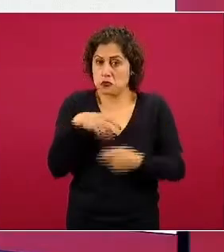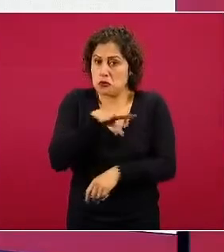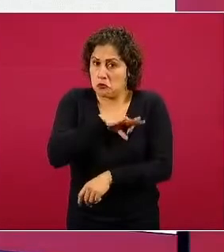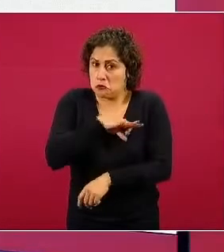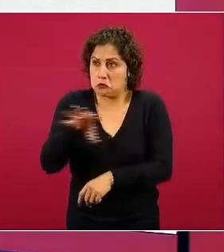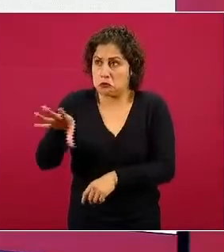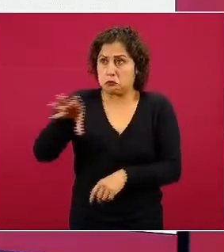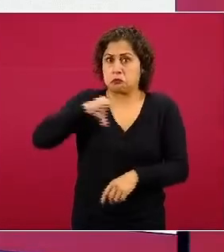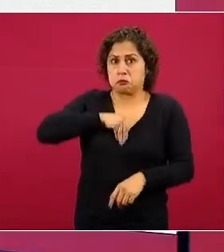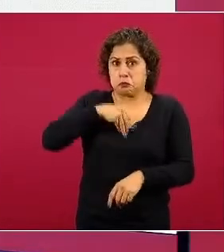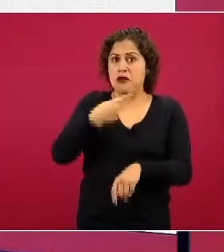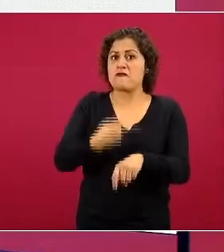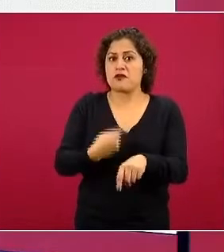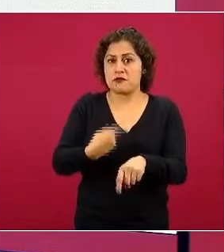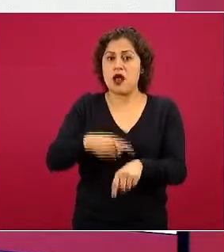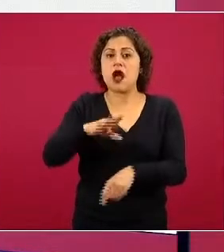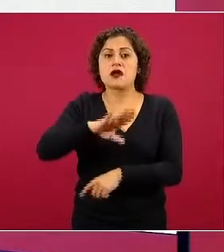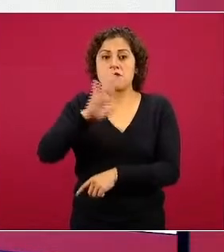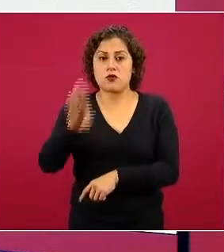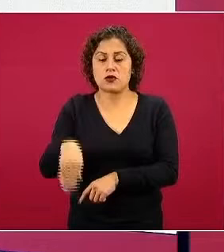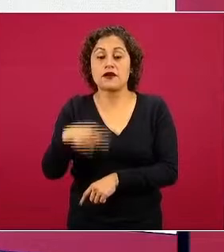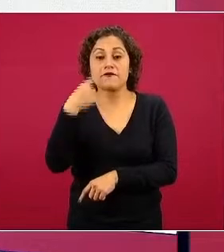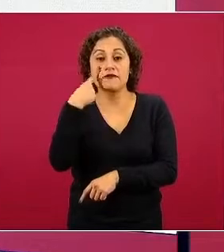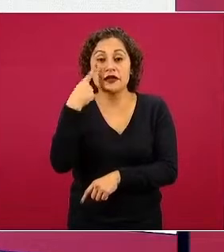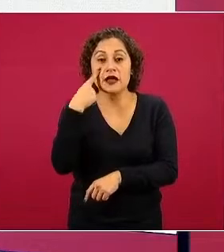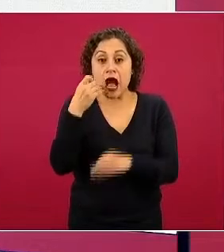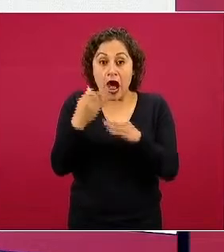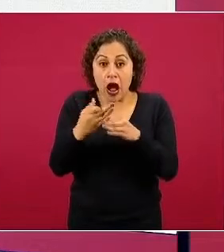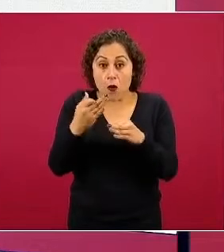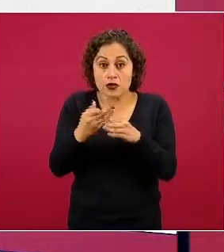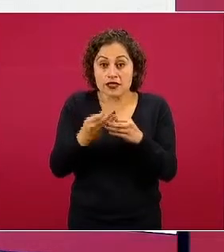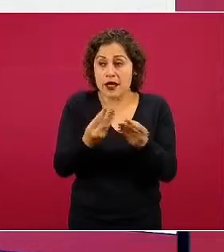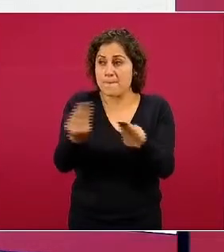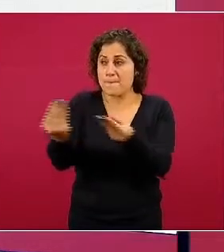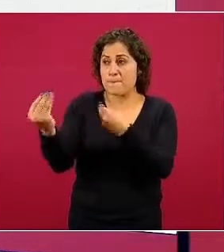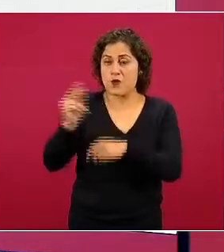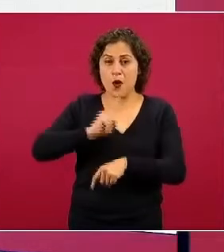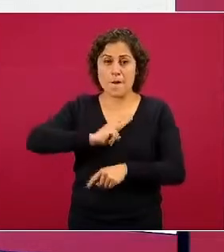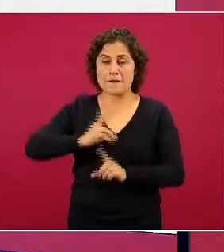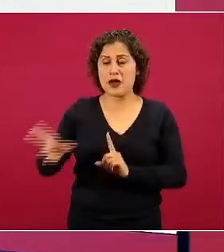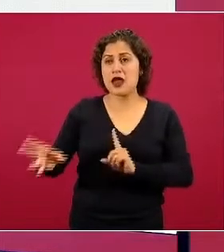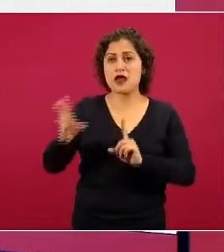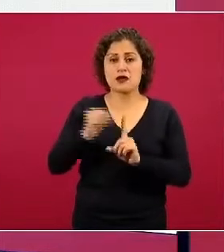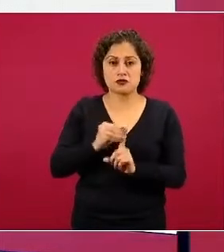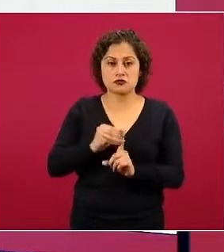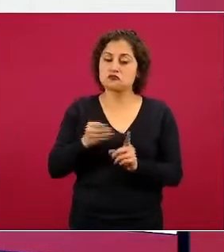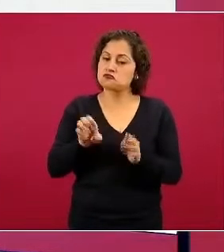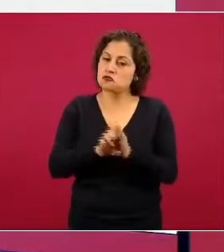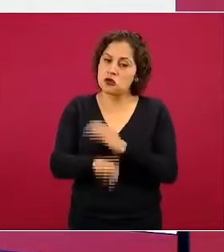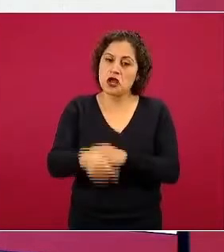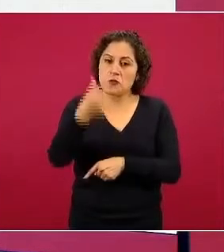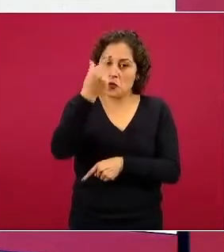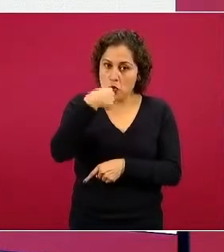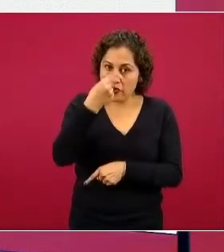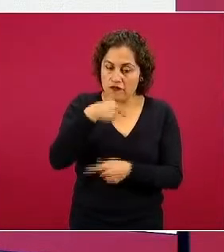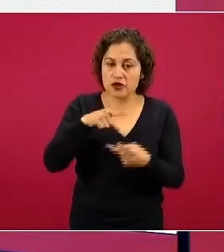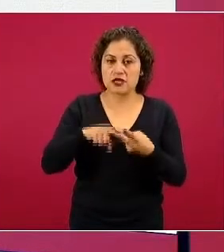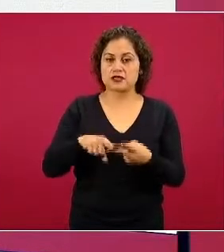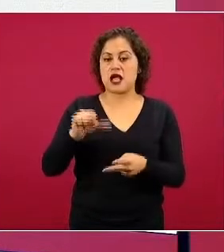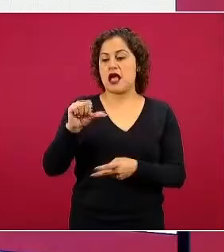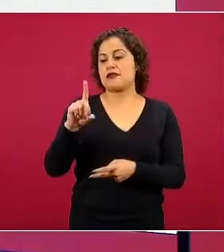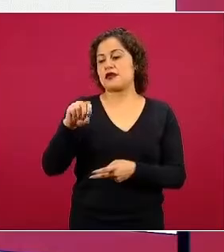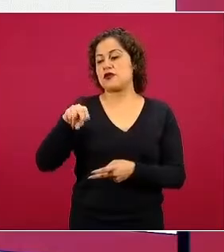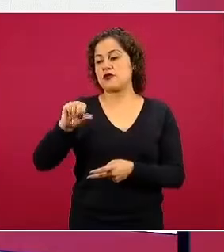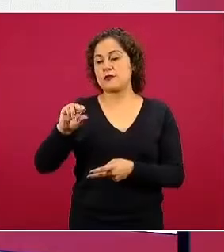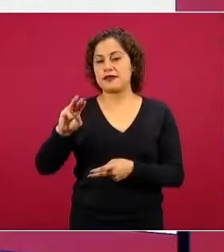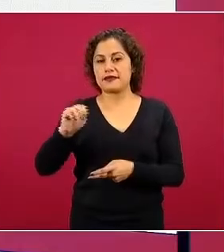y fallecer. No todo es SARS-CoV-2. También hay influenza, también hay metaneumovirus, también hay